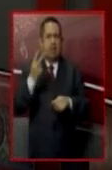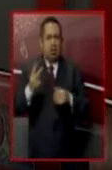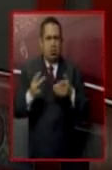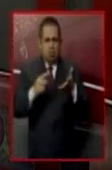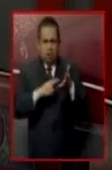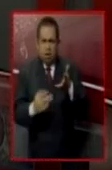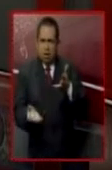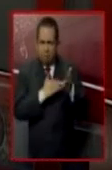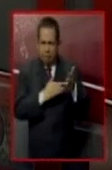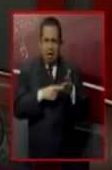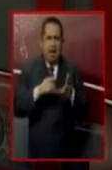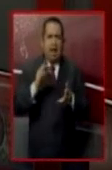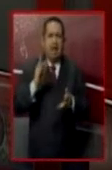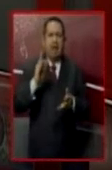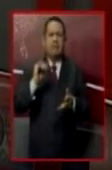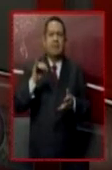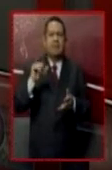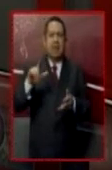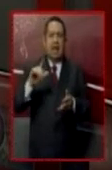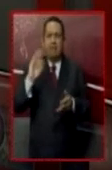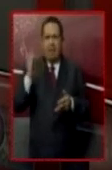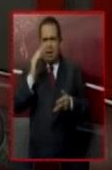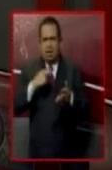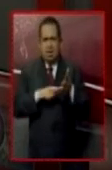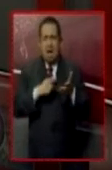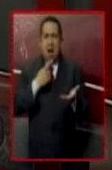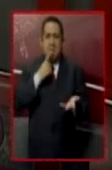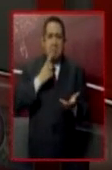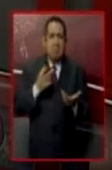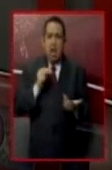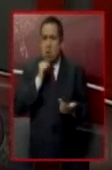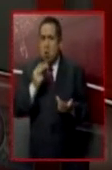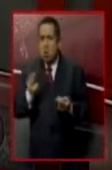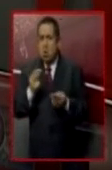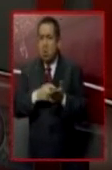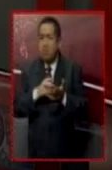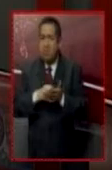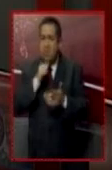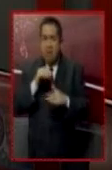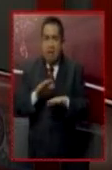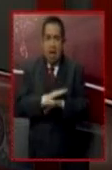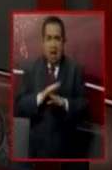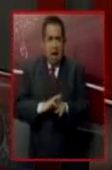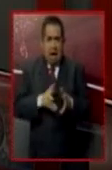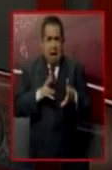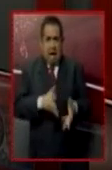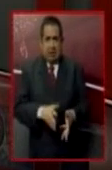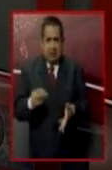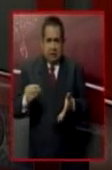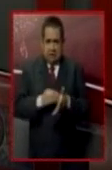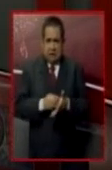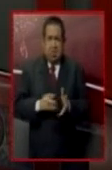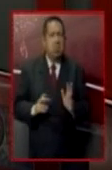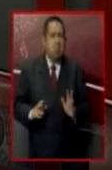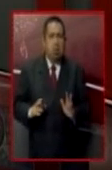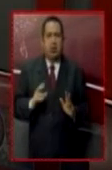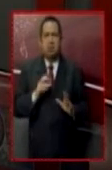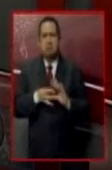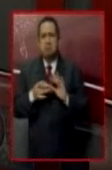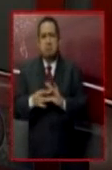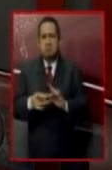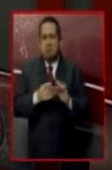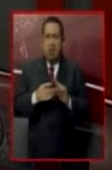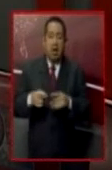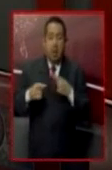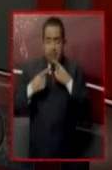al 52 del Código Fiscal de la Federación, debido a que este ya no sufrió modificaciones y quedó en sus términos. Una vez hecha esta adecuación,